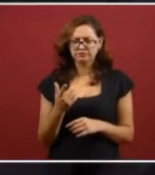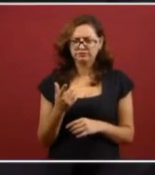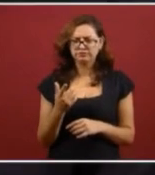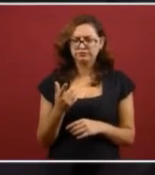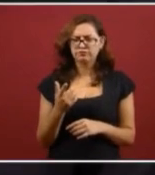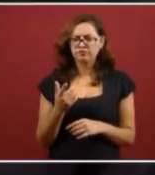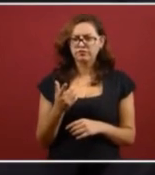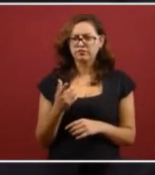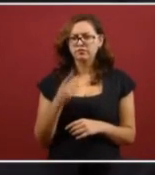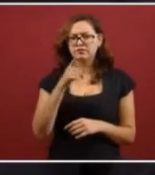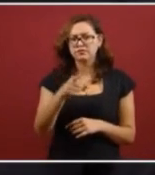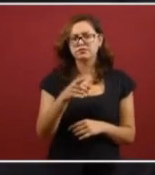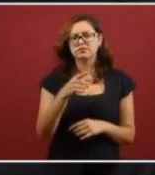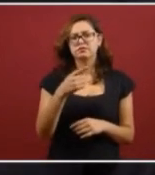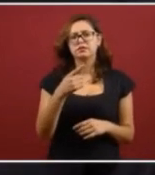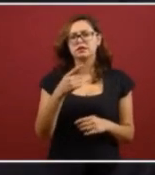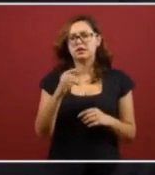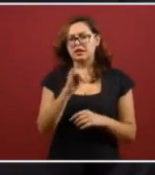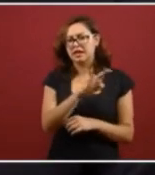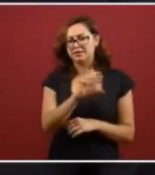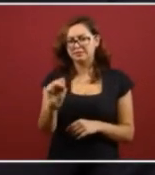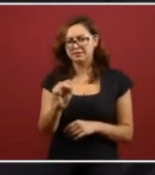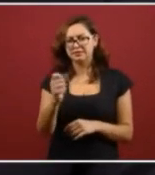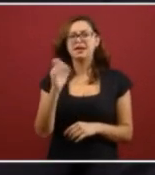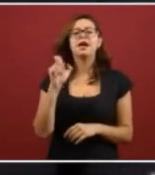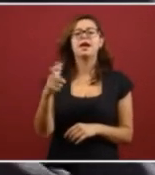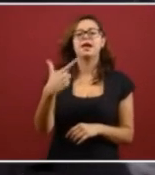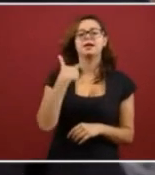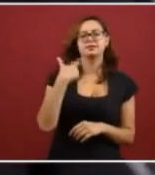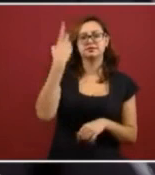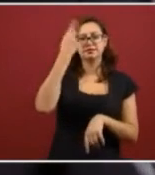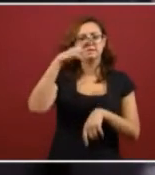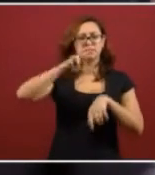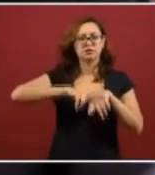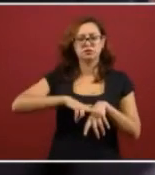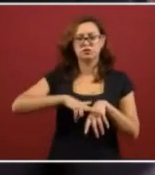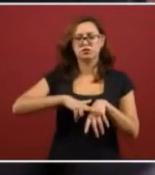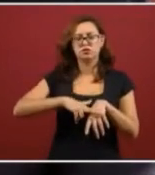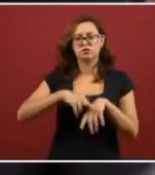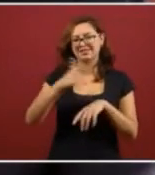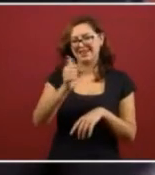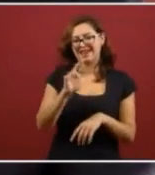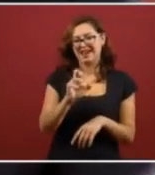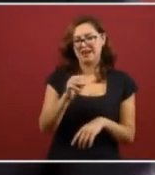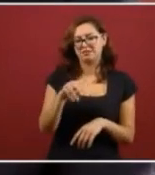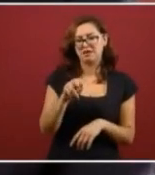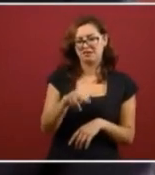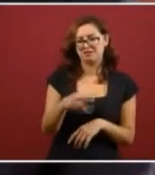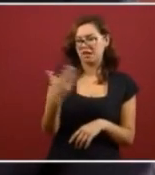this other guy that Germán from the Social Security that also quit.